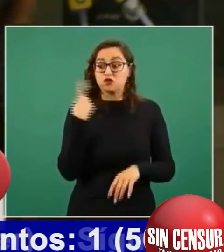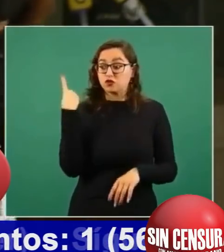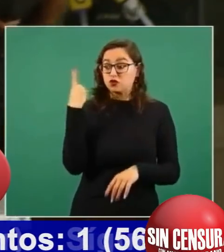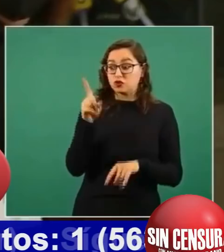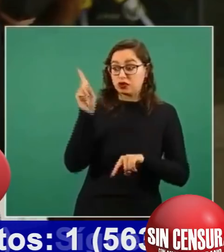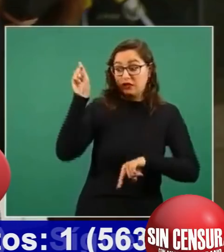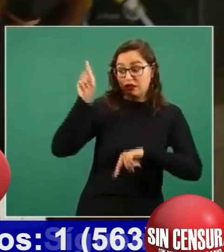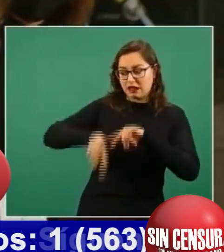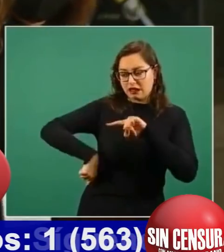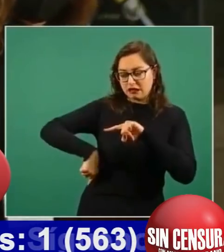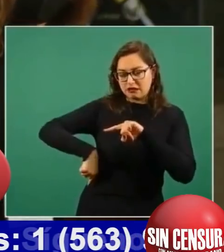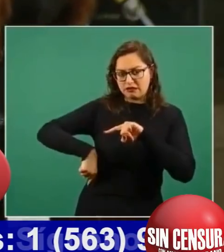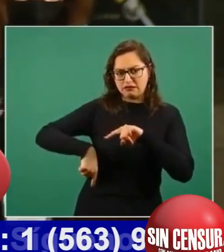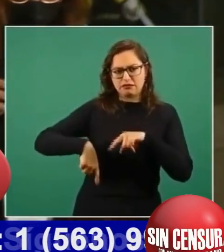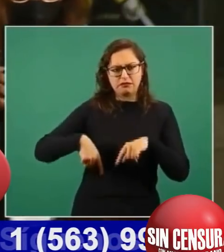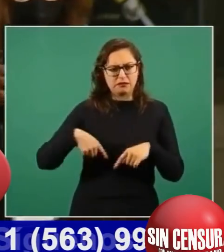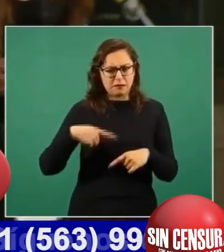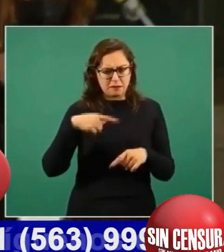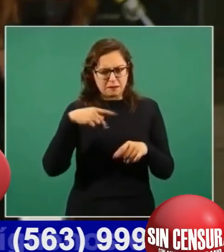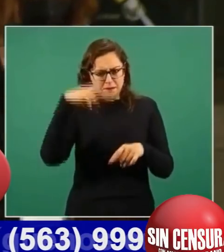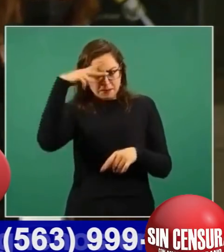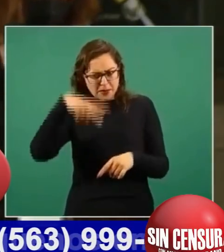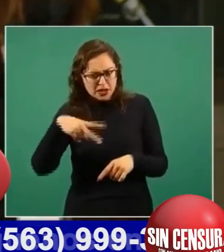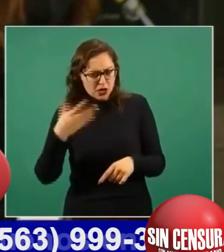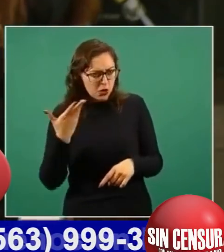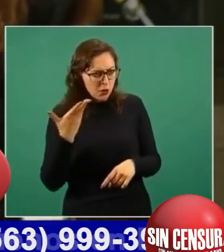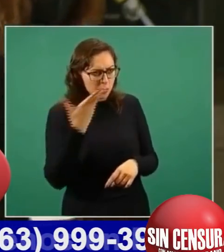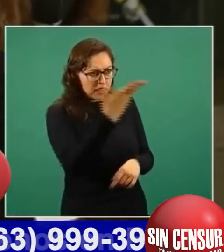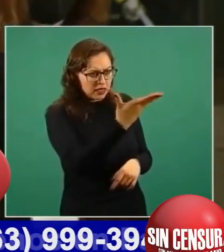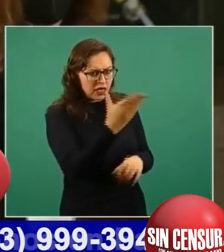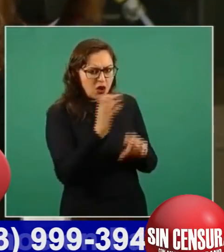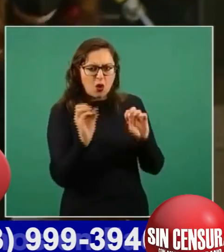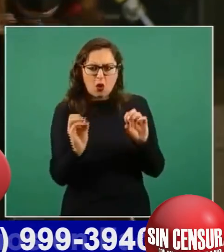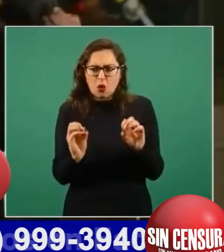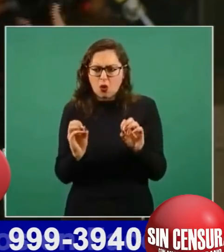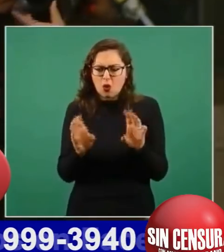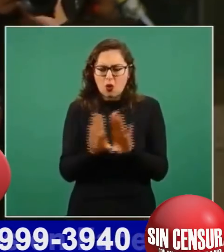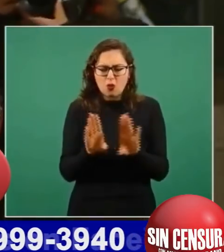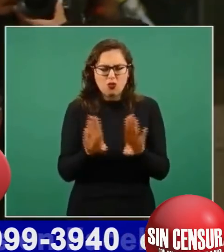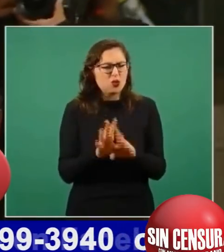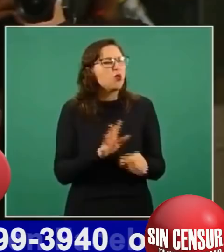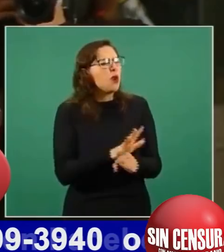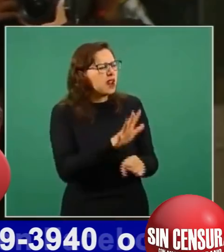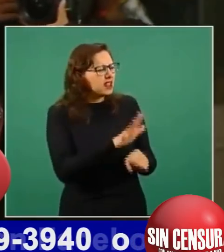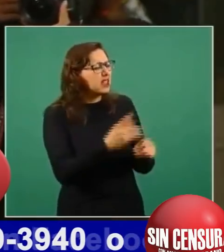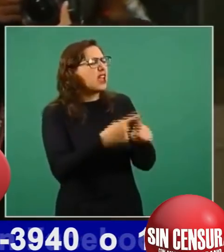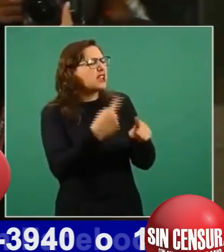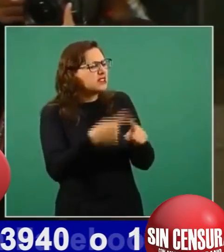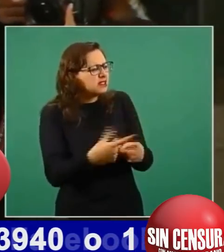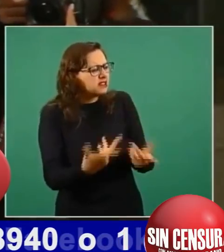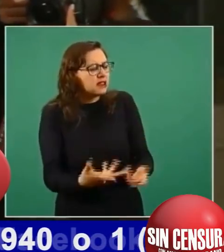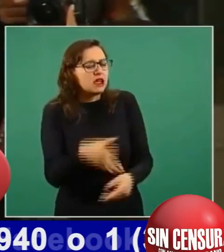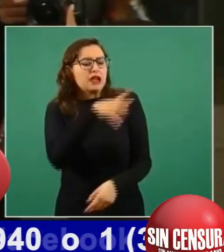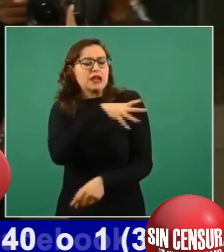o es algo que ¿En qué caso? En el de Cienfuegos. En el de Cienfuegos, que México le pidió a Estados Unidos que le retirara los cargos